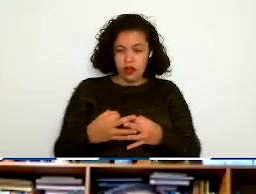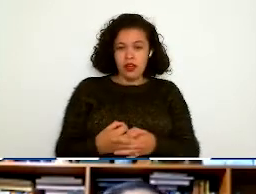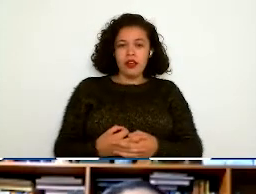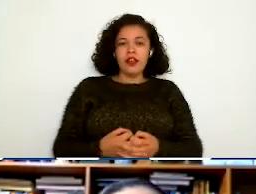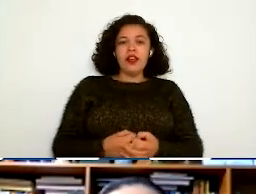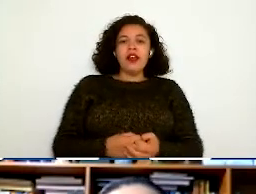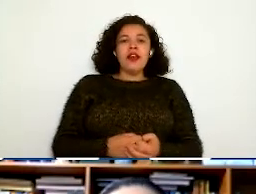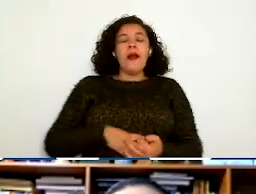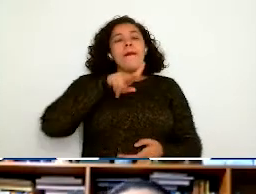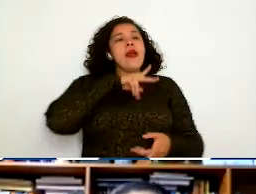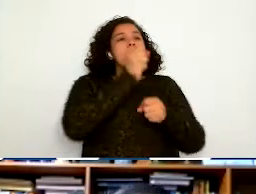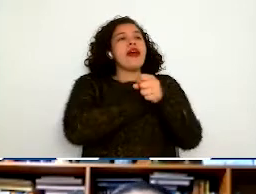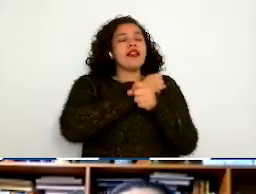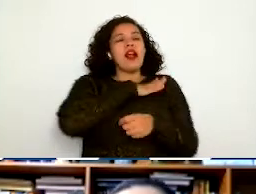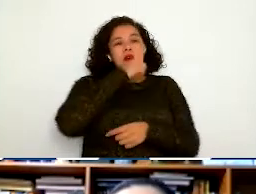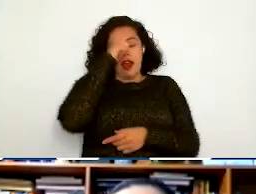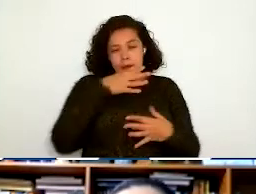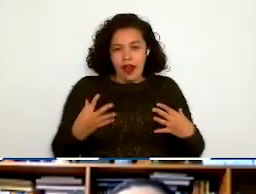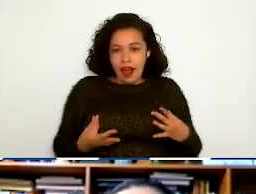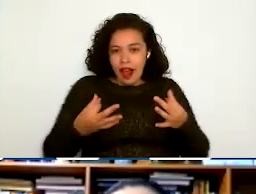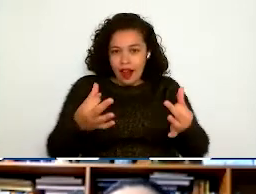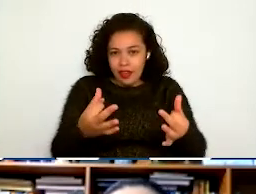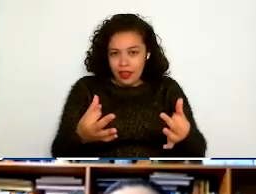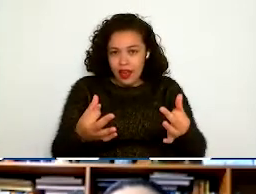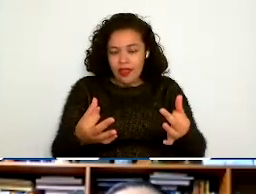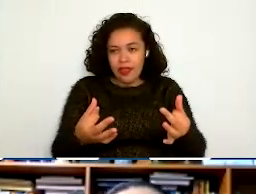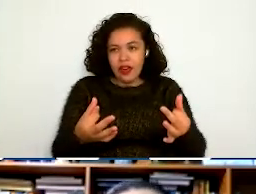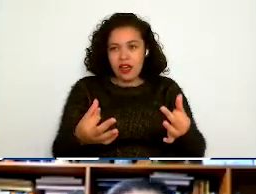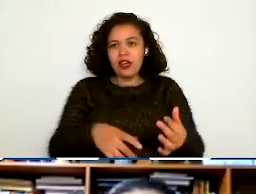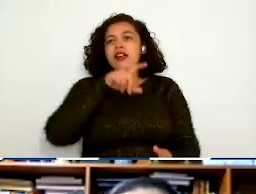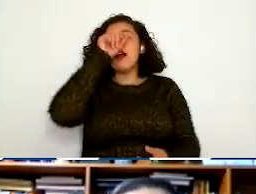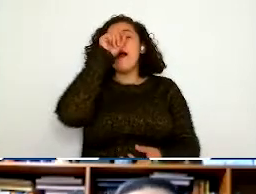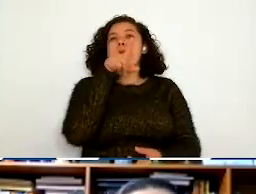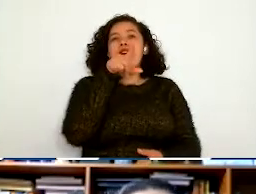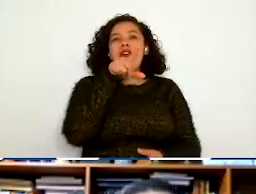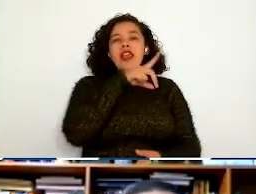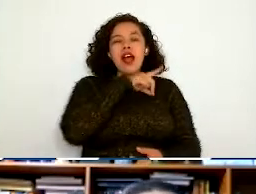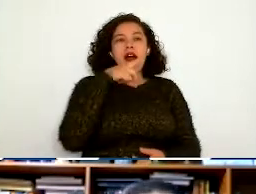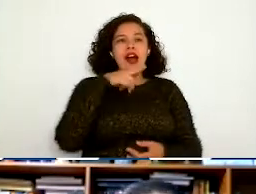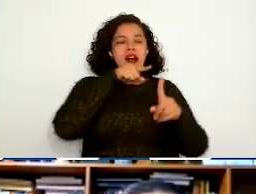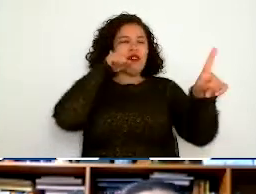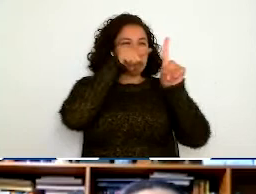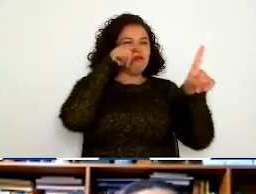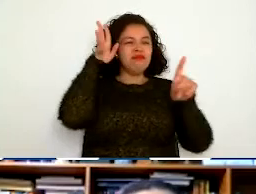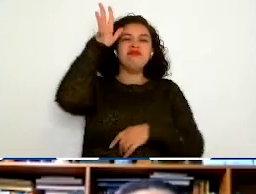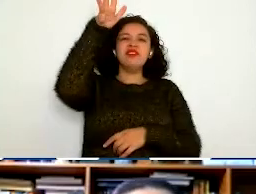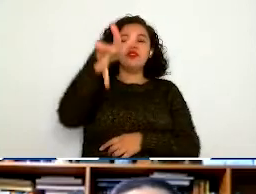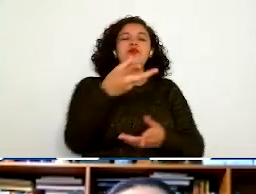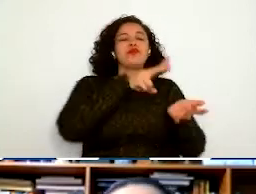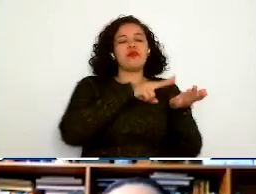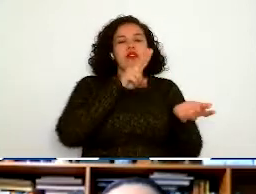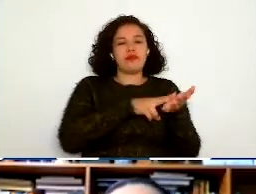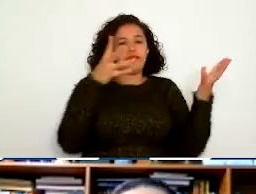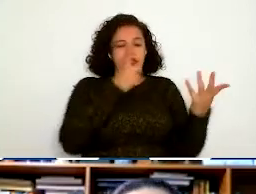mi buena práctica de calidad también tiene que ir, debe ser de acuerdo a esta misión o esta visión o estos valores o